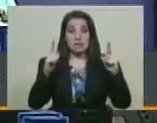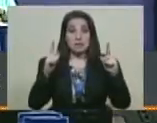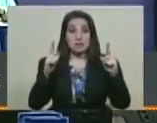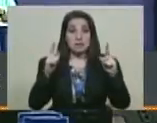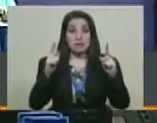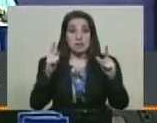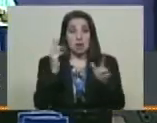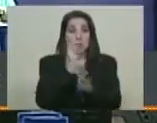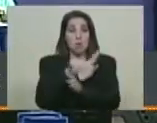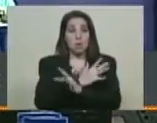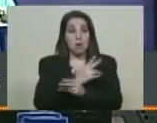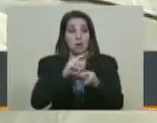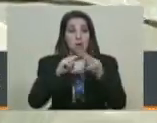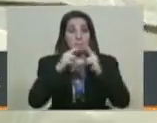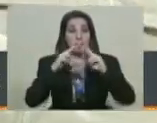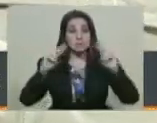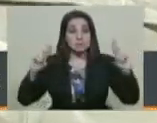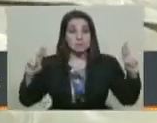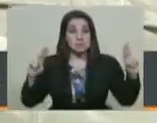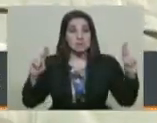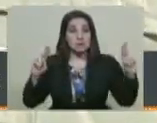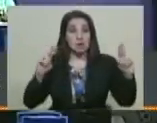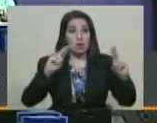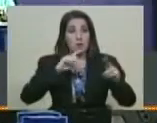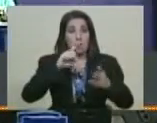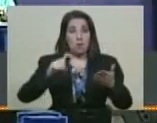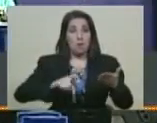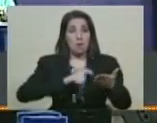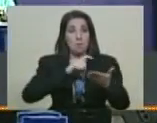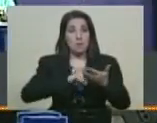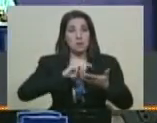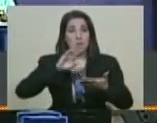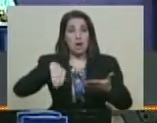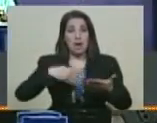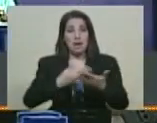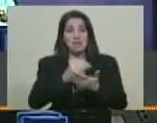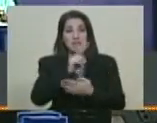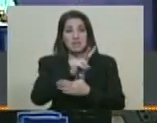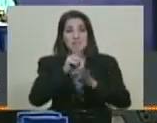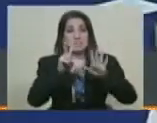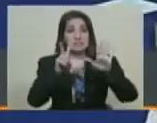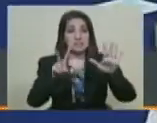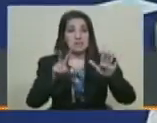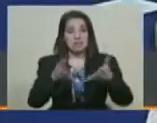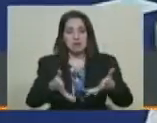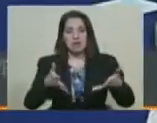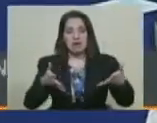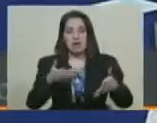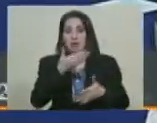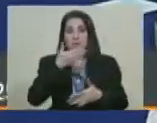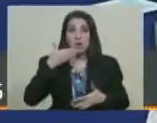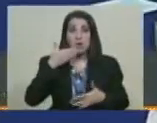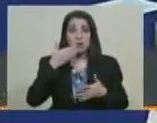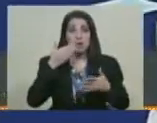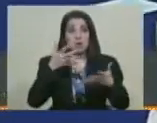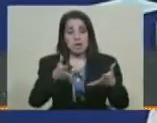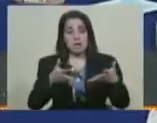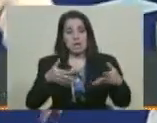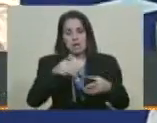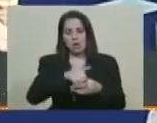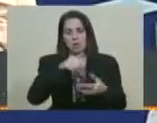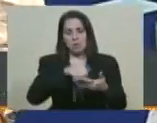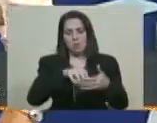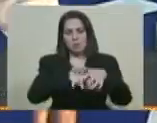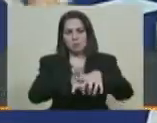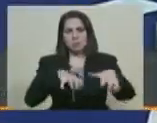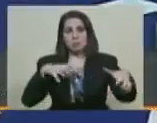paz. Juguemos el juego completo. Hasta el AU-27, y que gane el mejor, que gane el que tenga los votos del pueblo, así